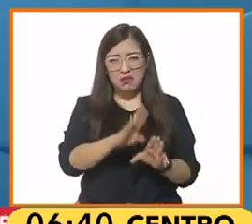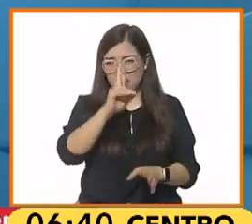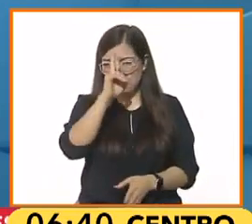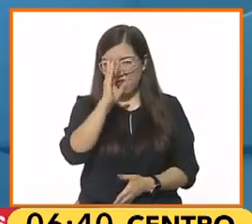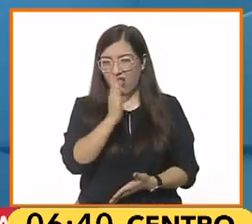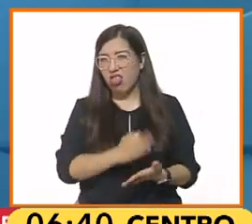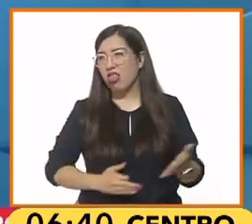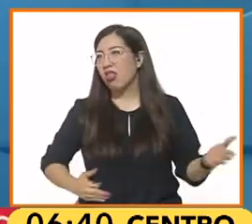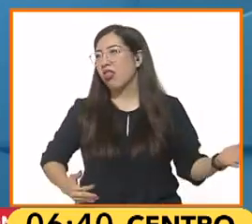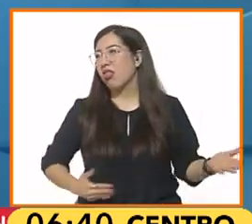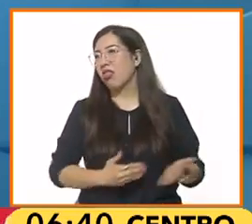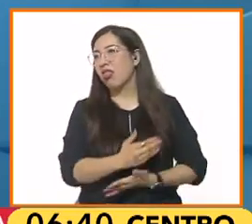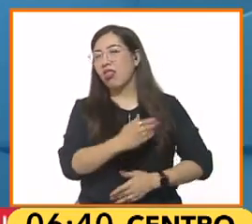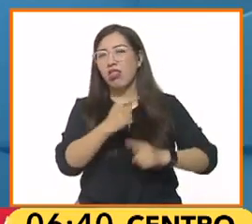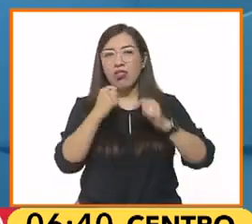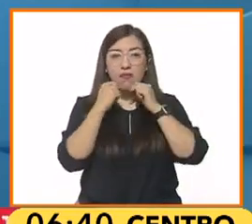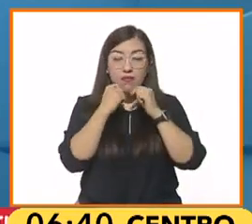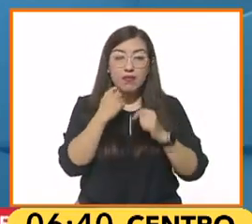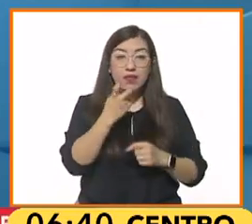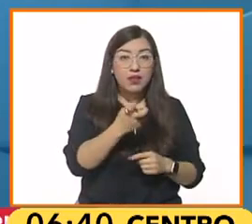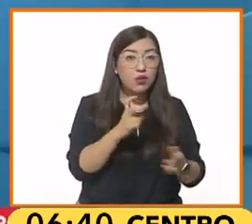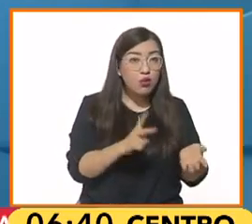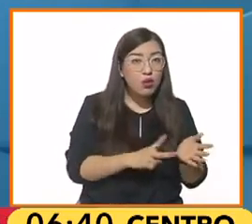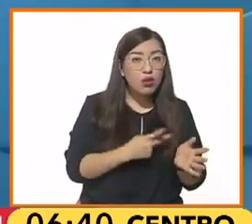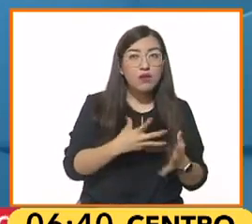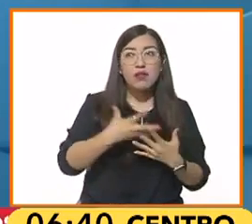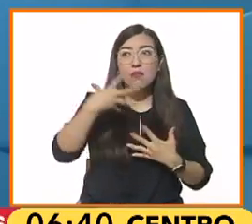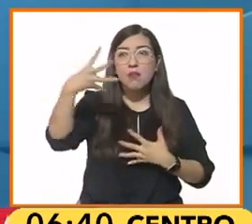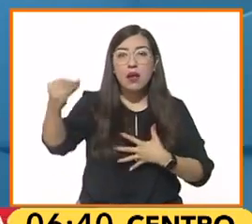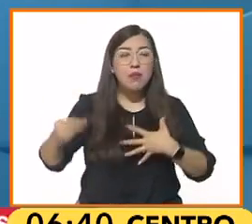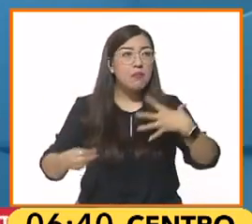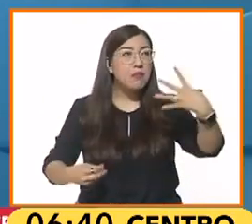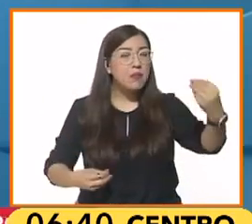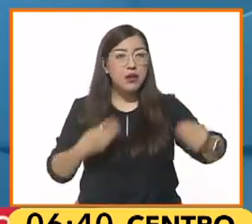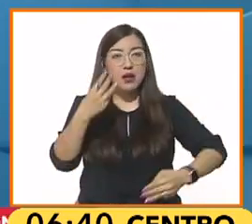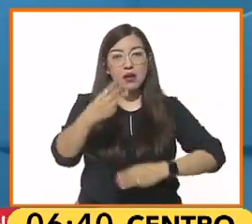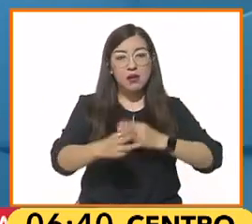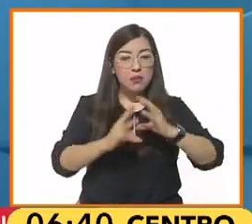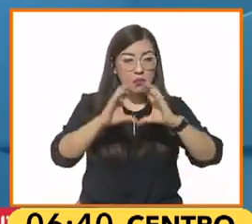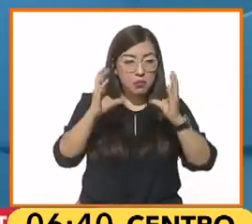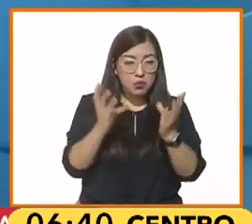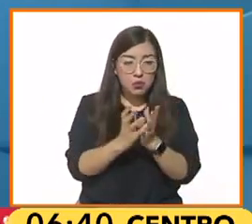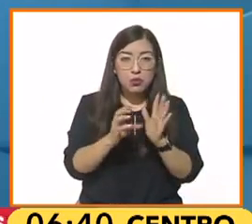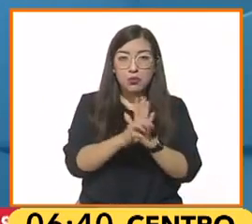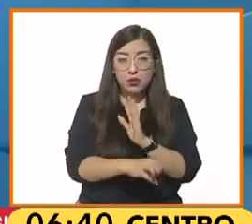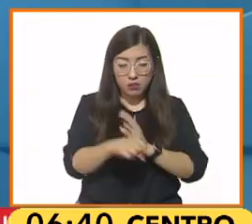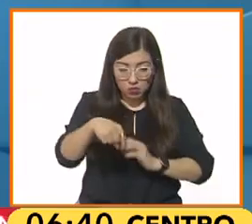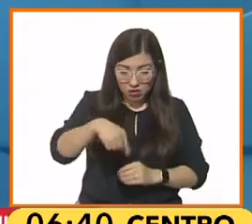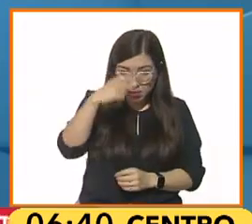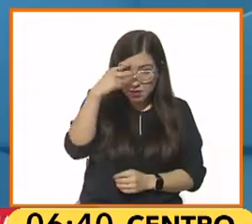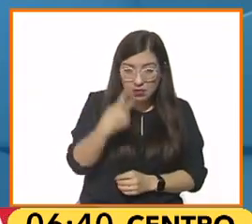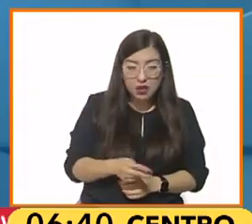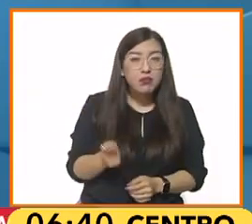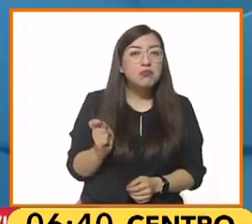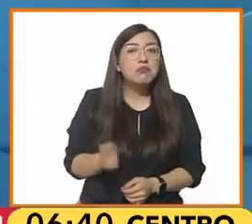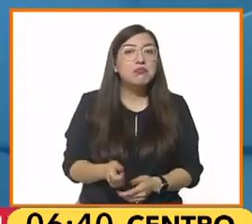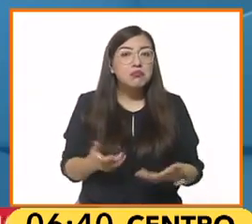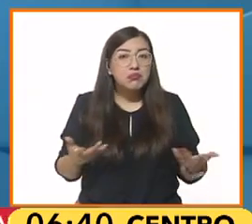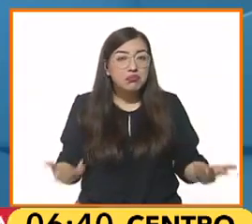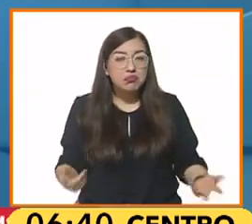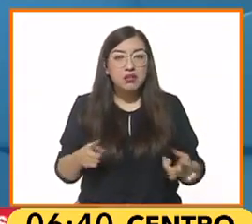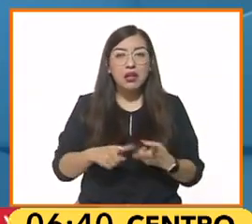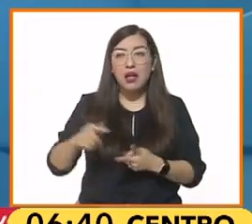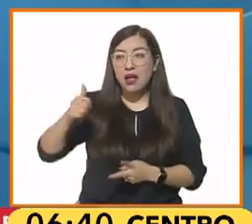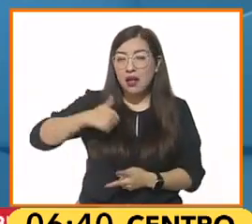estos elementos, esos conflictos se replican en otras partes del mundo. Miren México cómo estamos también, cómo está Canadá, cómo está Europa frente a